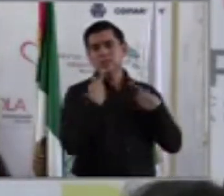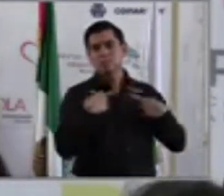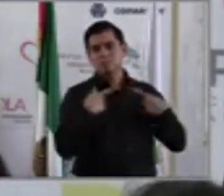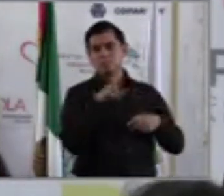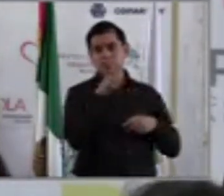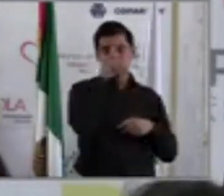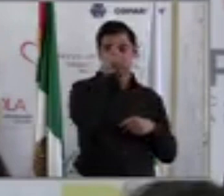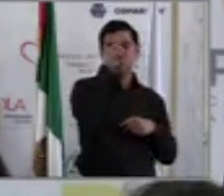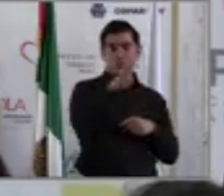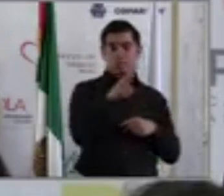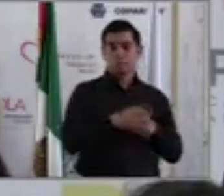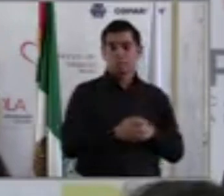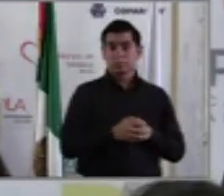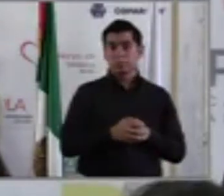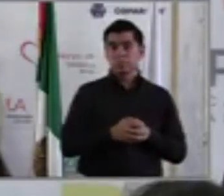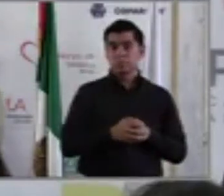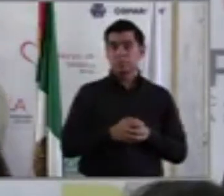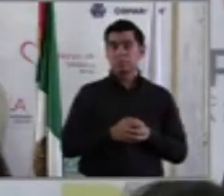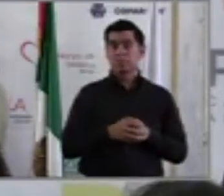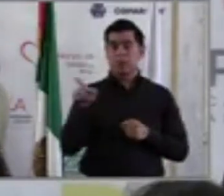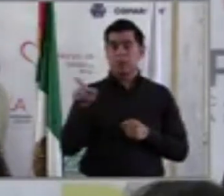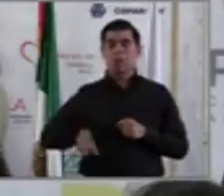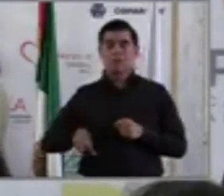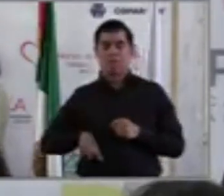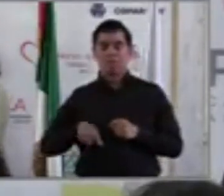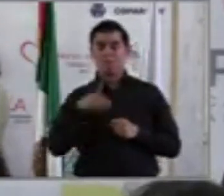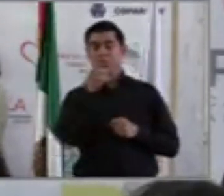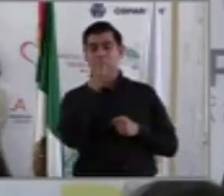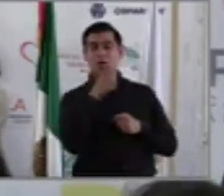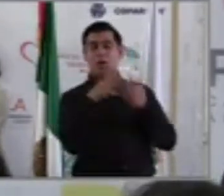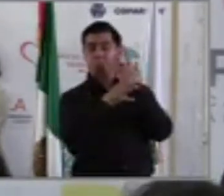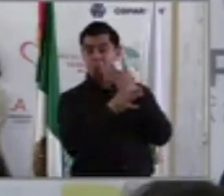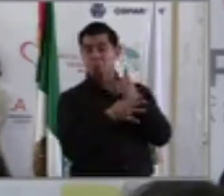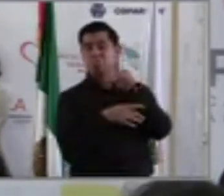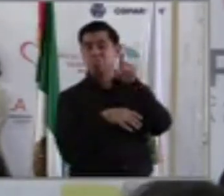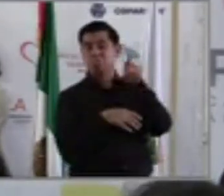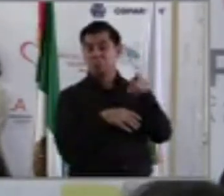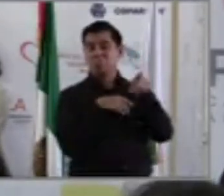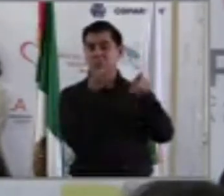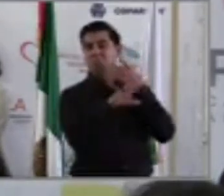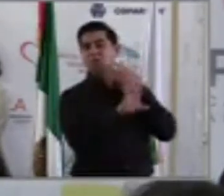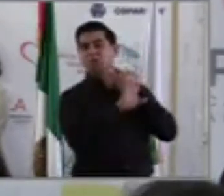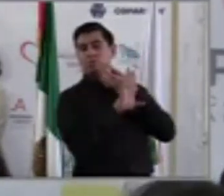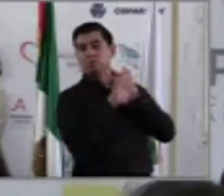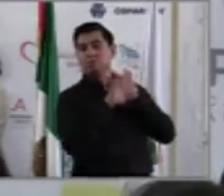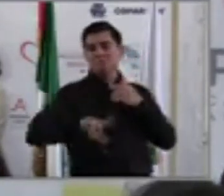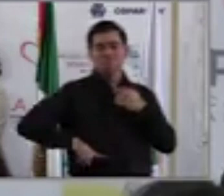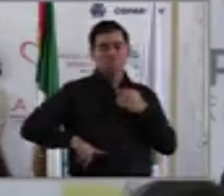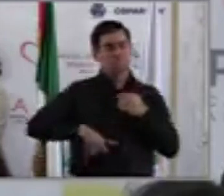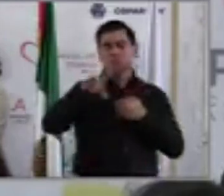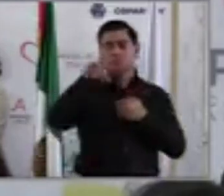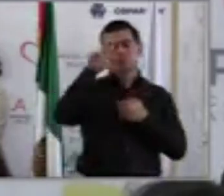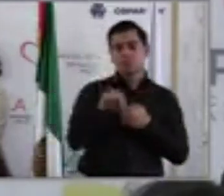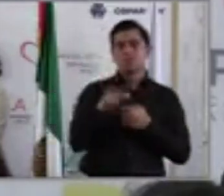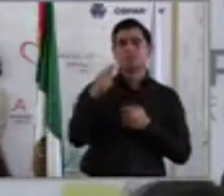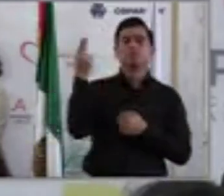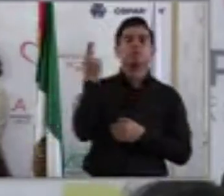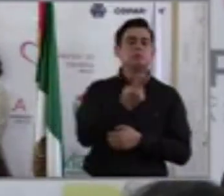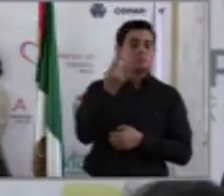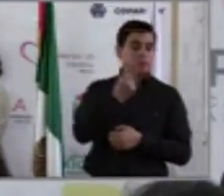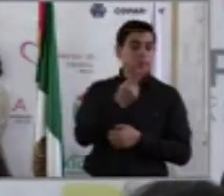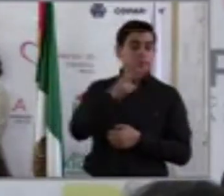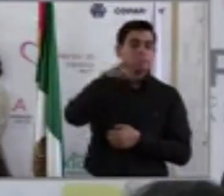las víctimas como responsables de un complot político, cuando lo que